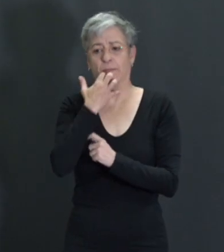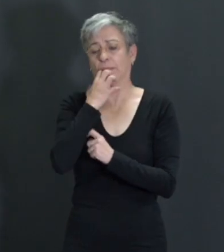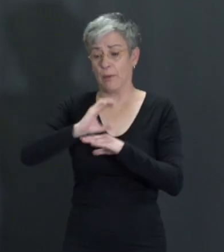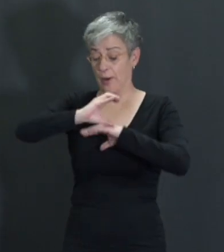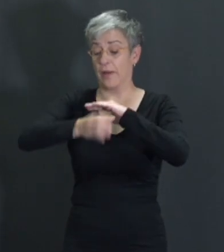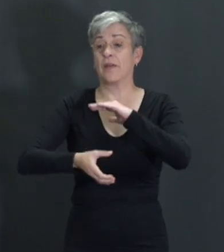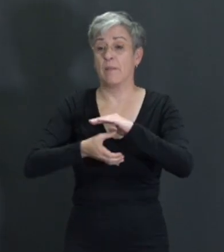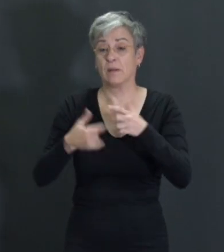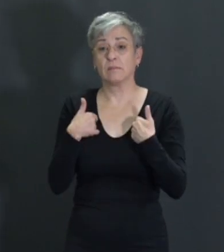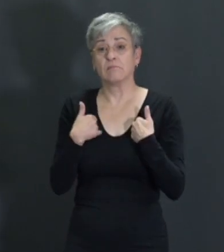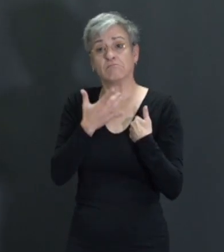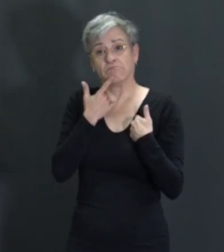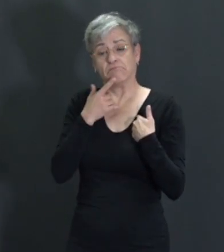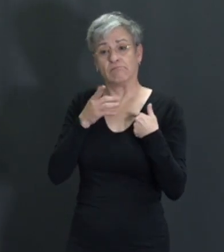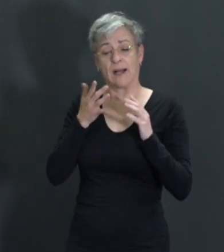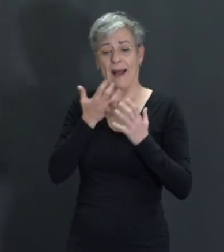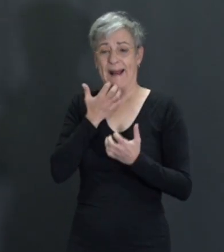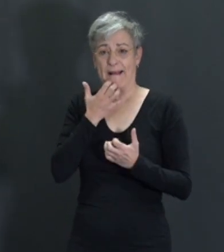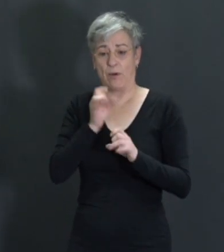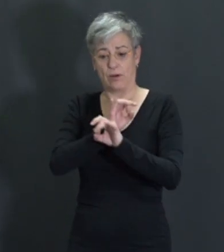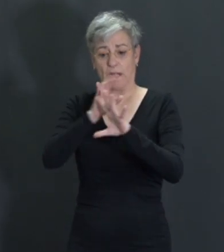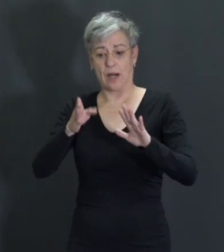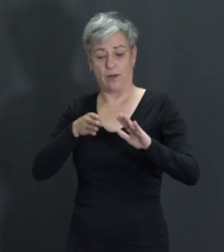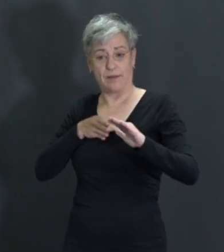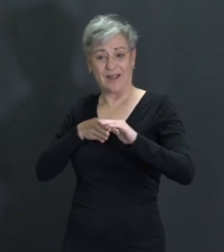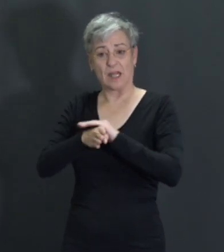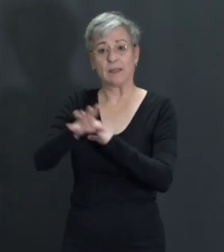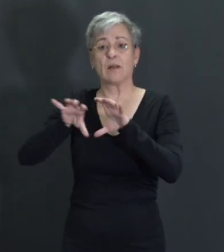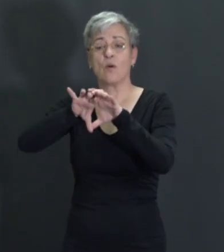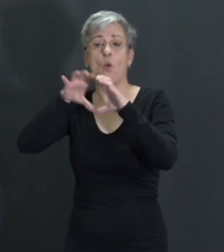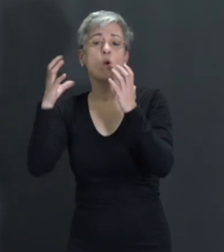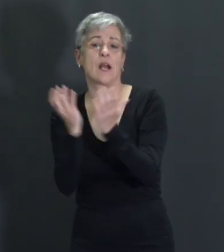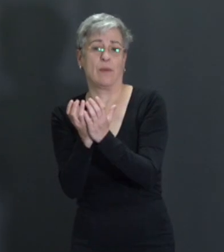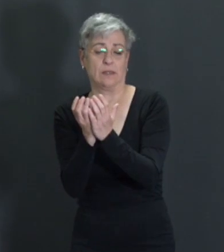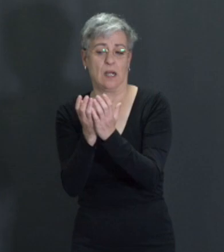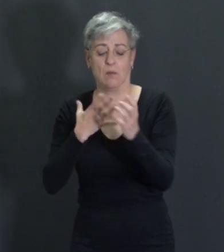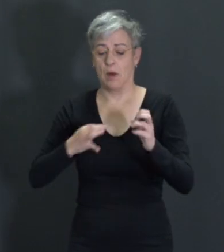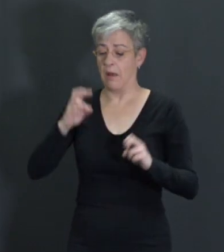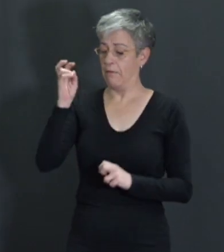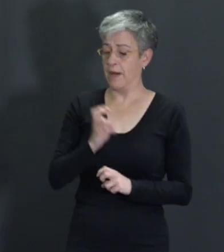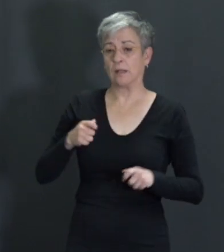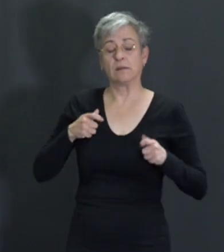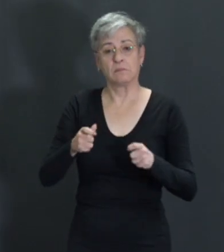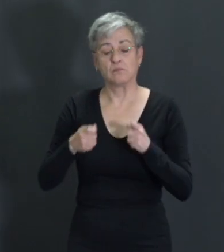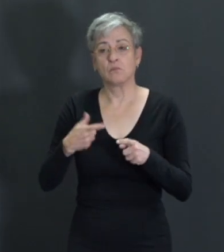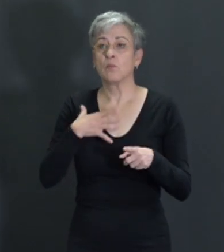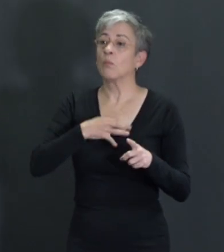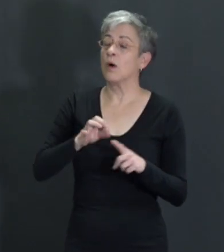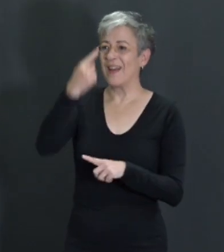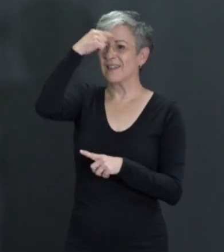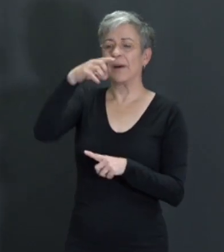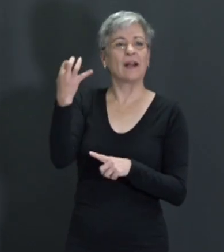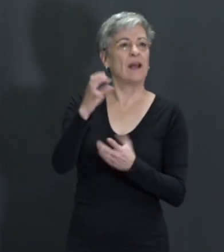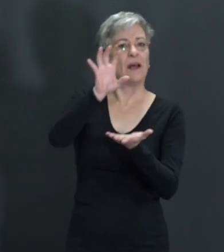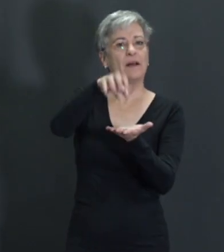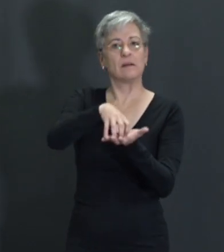que es accesibilidad universal. Es de que una persona pueda venir aquí en silla de ruedas, que pueda comprender qué pasa en este edificio, si